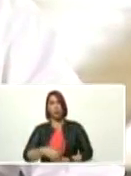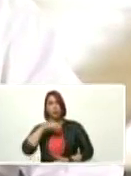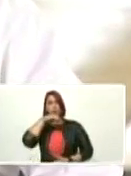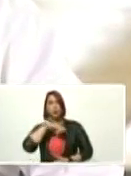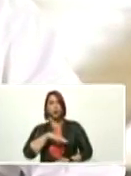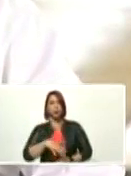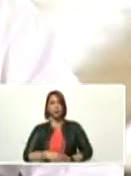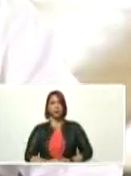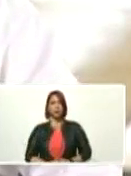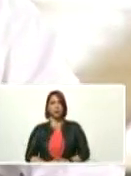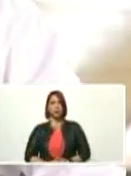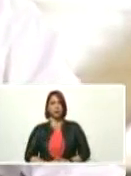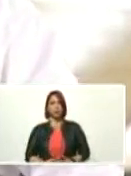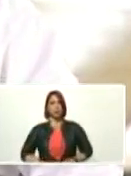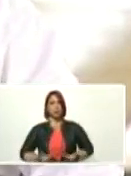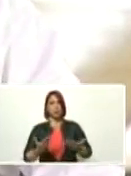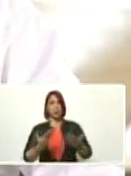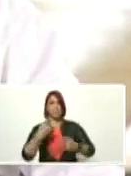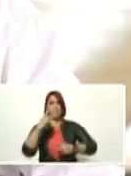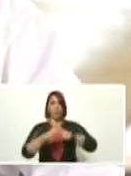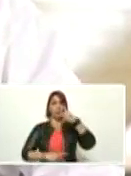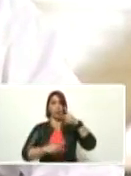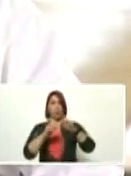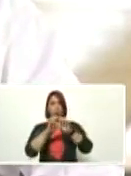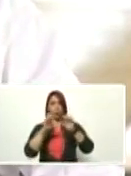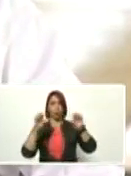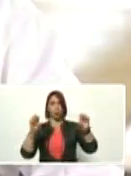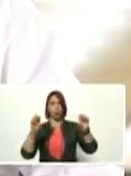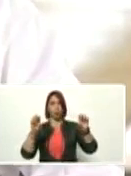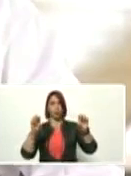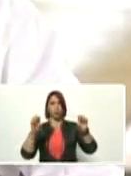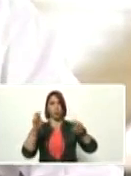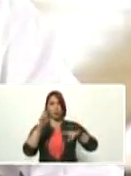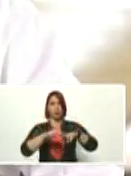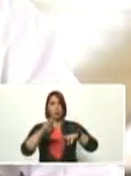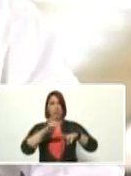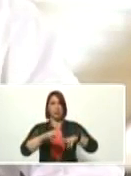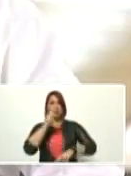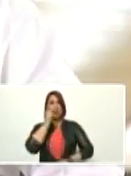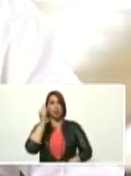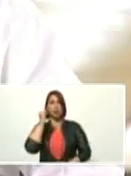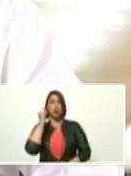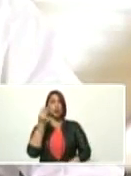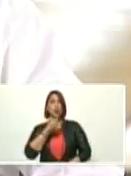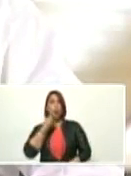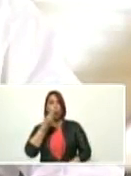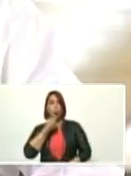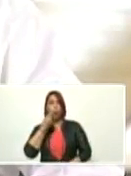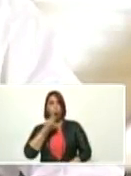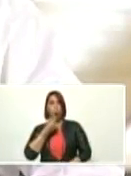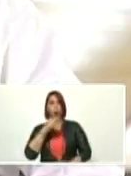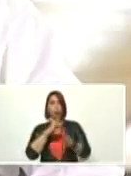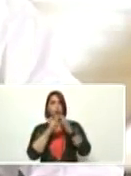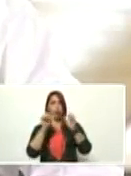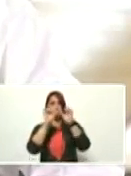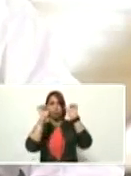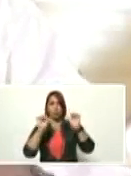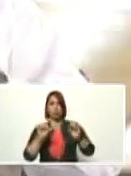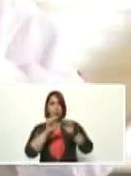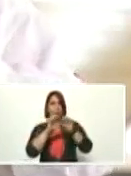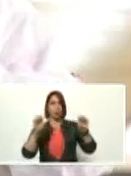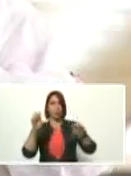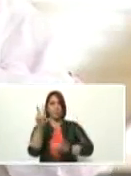histórico que se da en los programas educativos a los niños, niñas, jóvenes y a todo el sistema